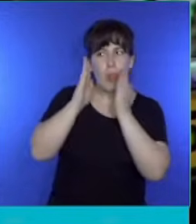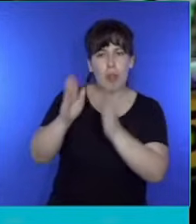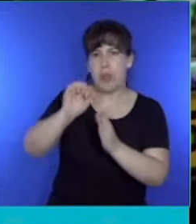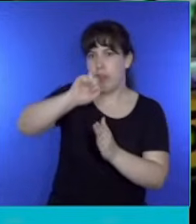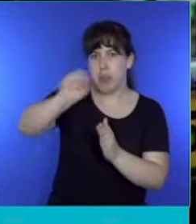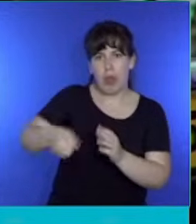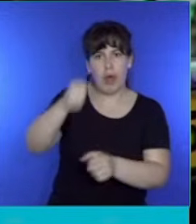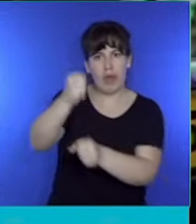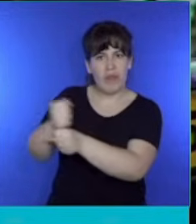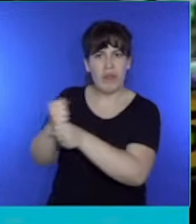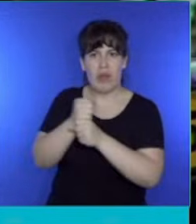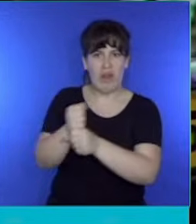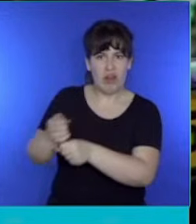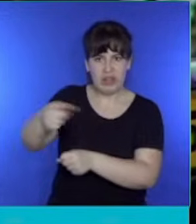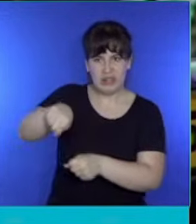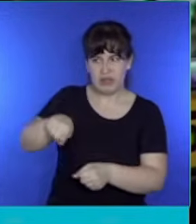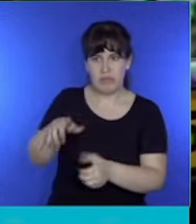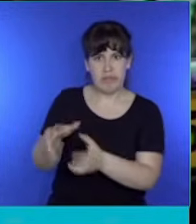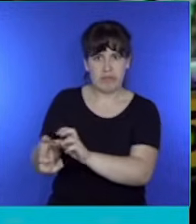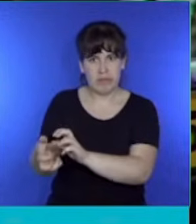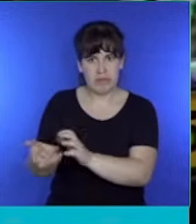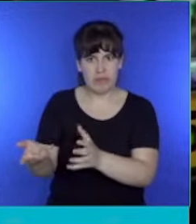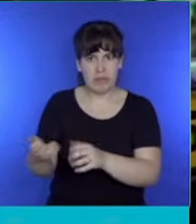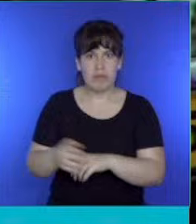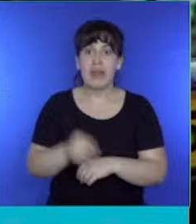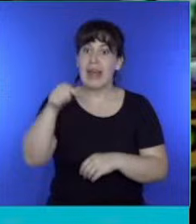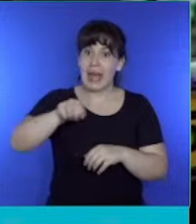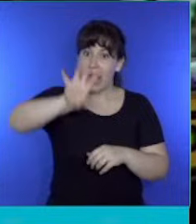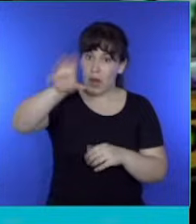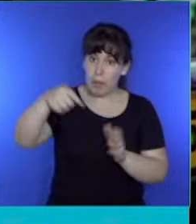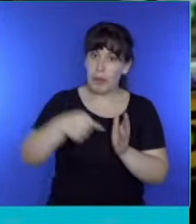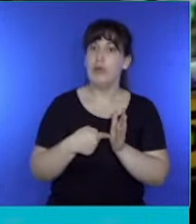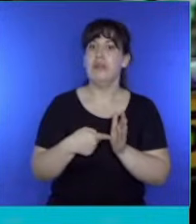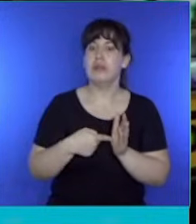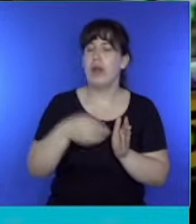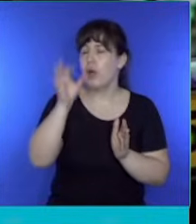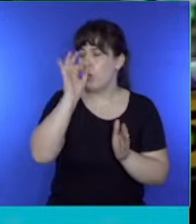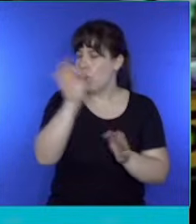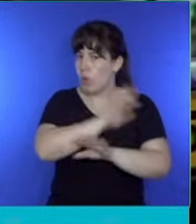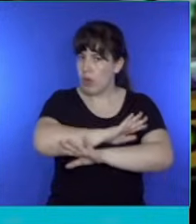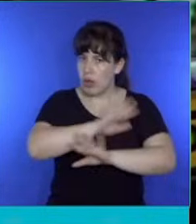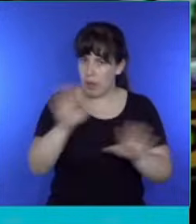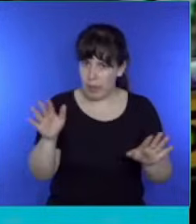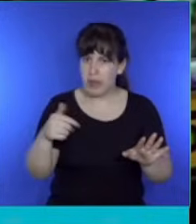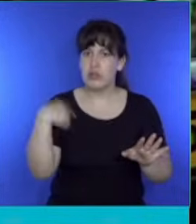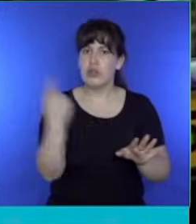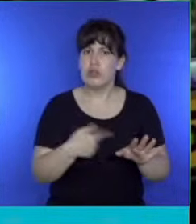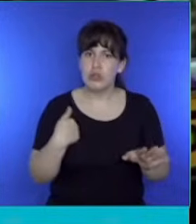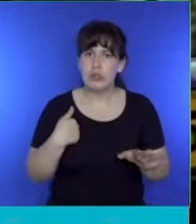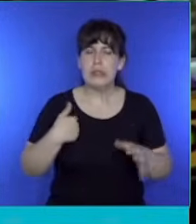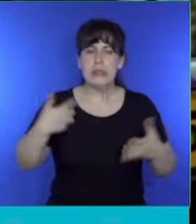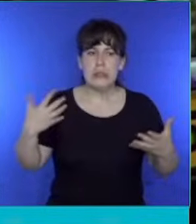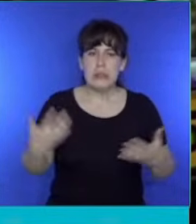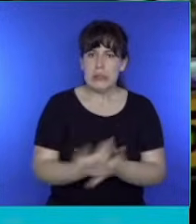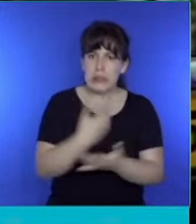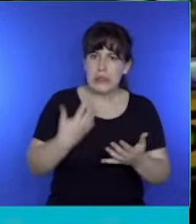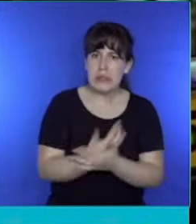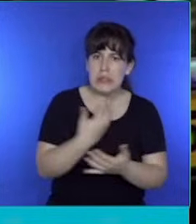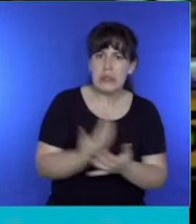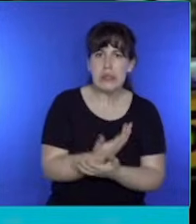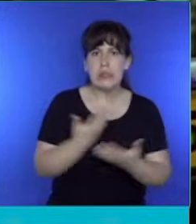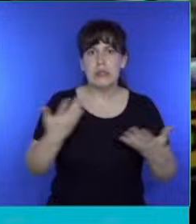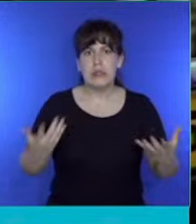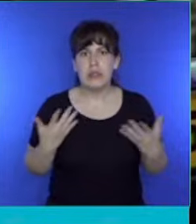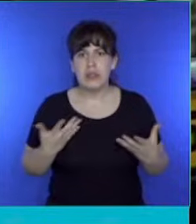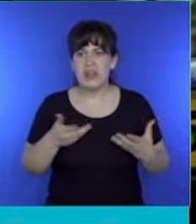que afectan esas leyes y que nunca más en esta provincia tengamos que padecer este derrotero, ¿no?, de